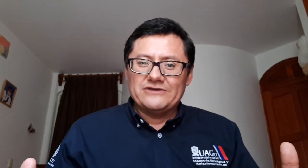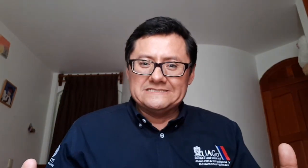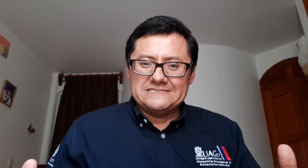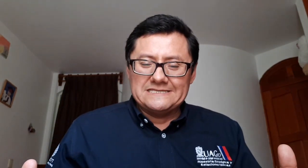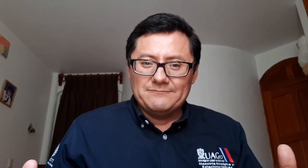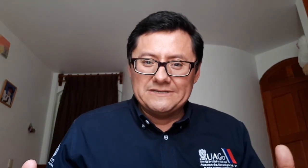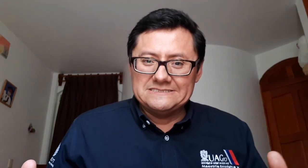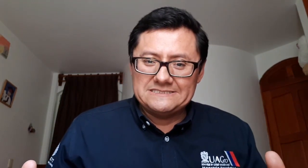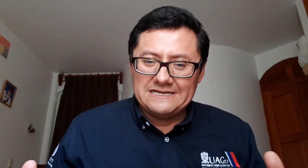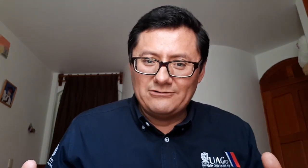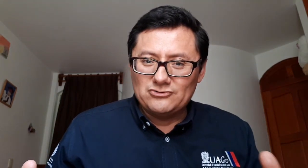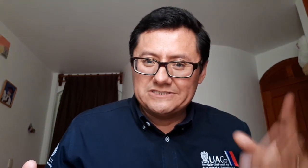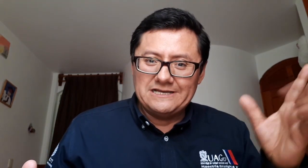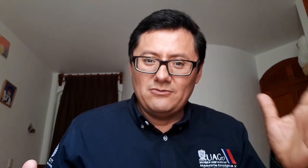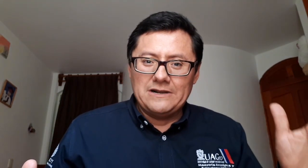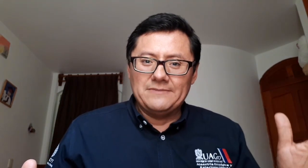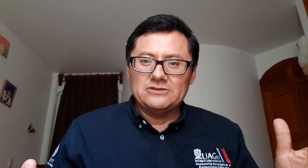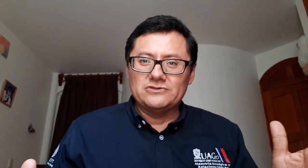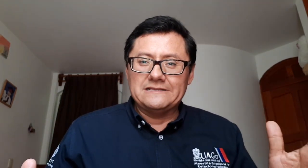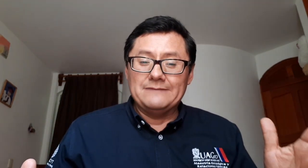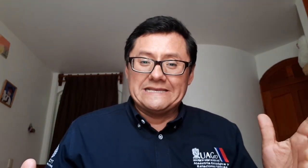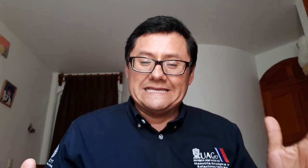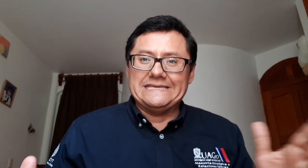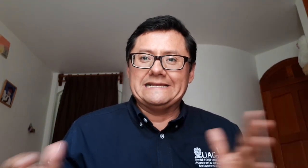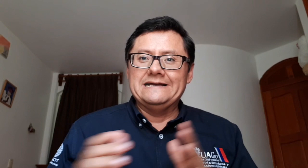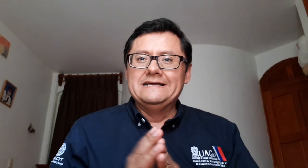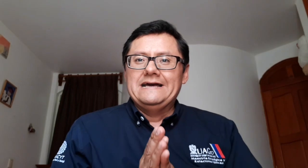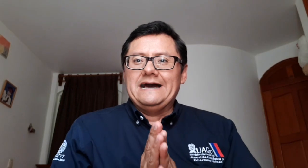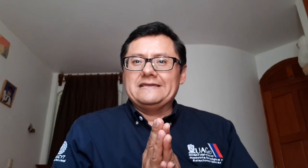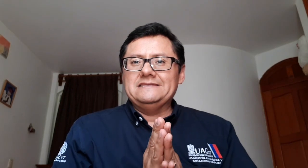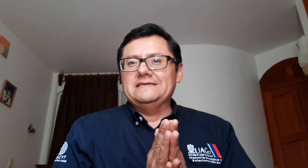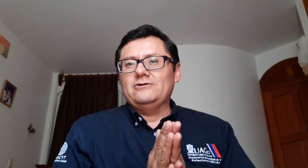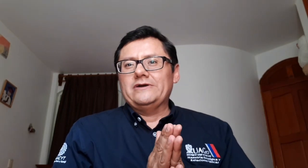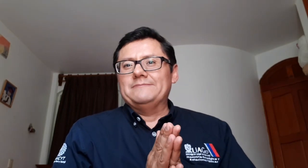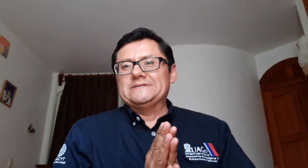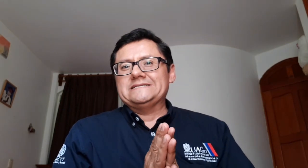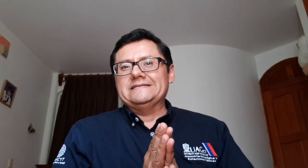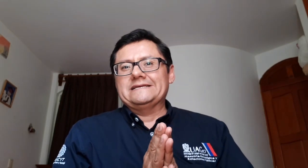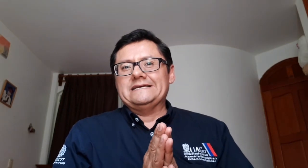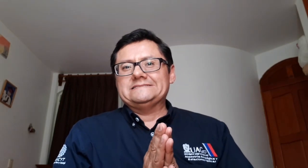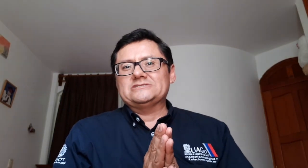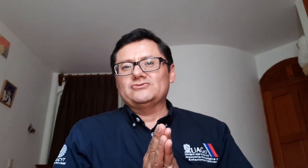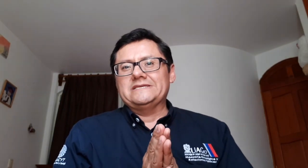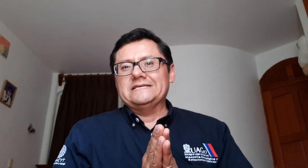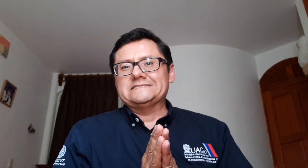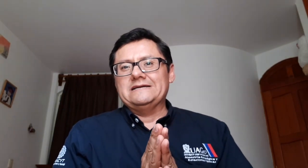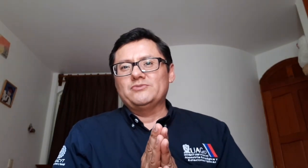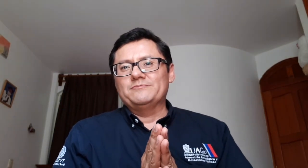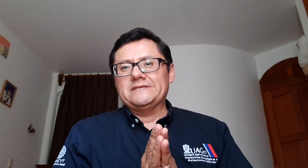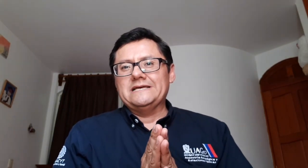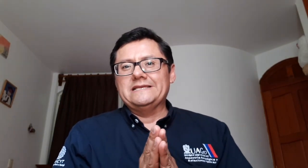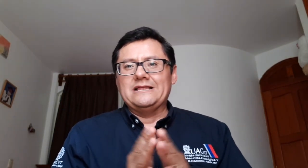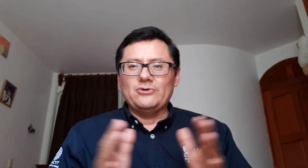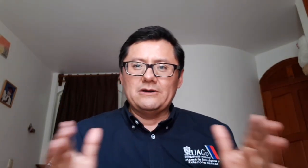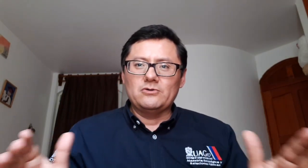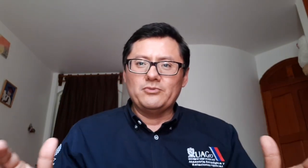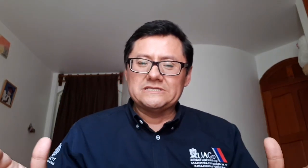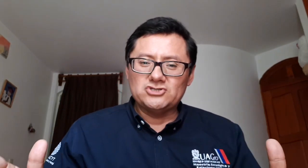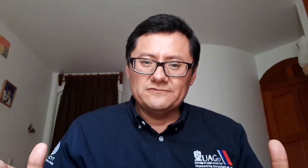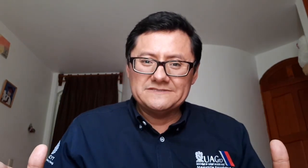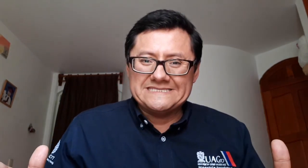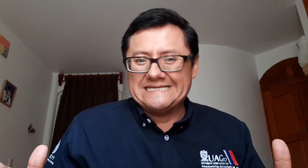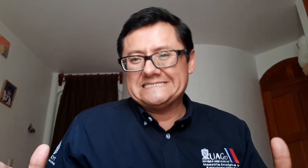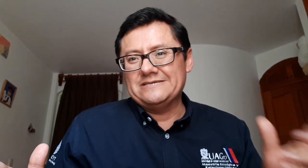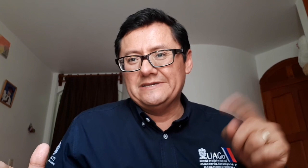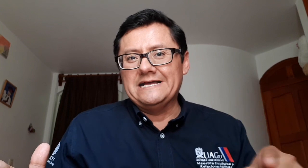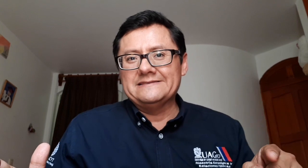tradicional conferencia de prensa, conocida como la mañanera, ahí indicó que a pesar de que estas unidades serán propiedad de la nueva